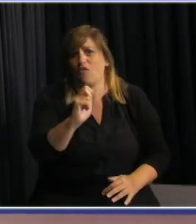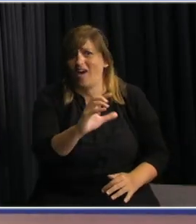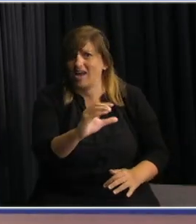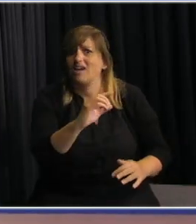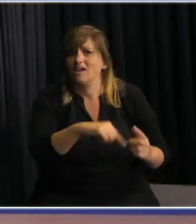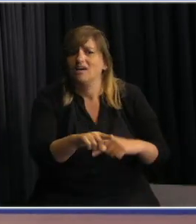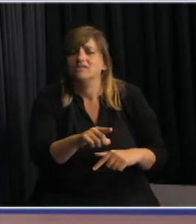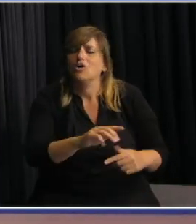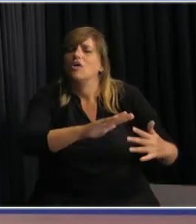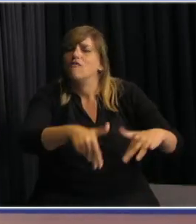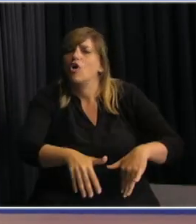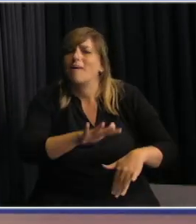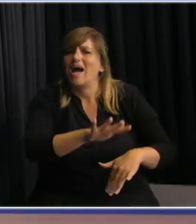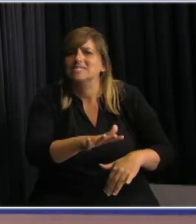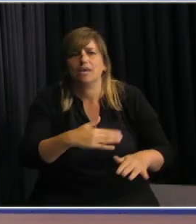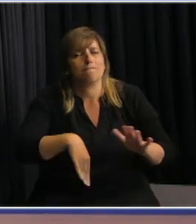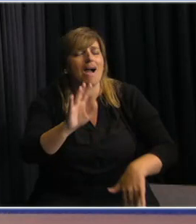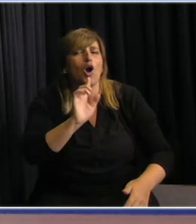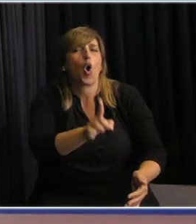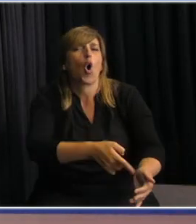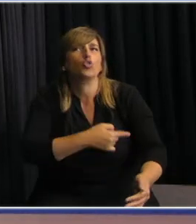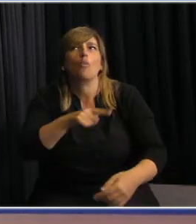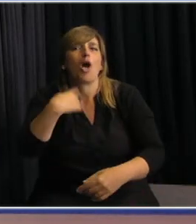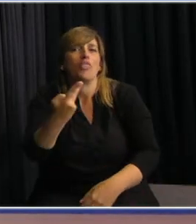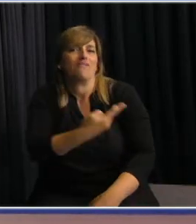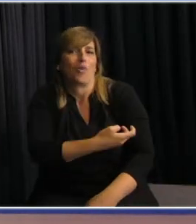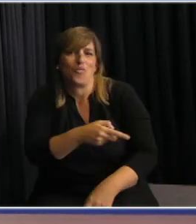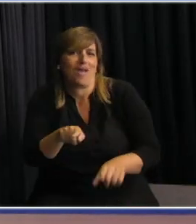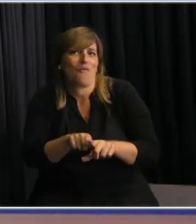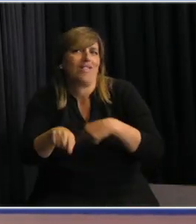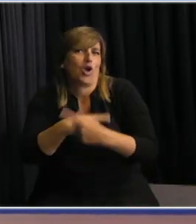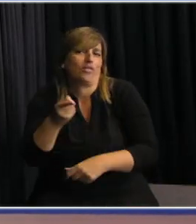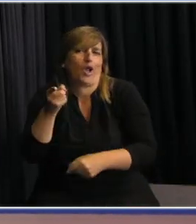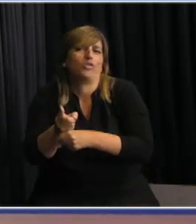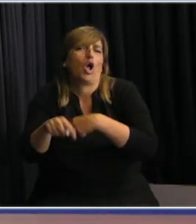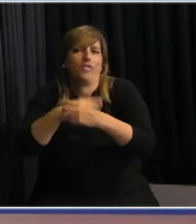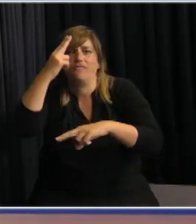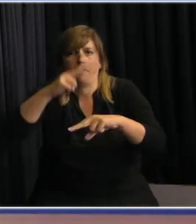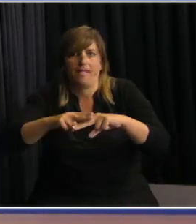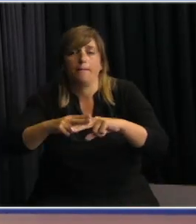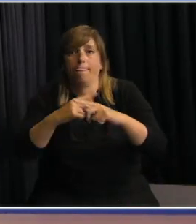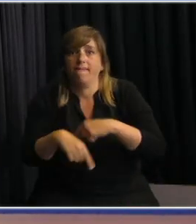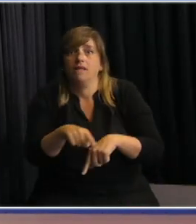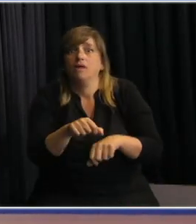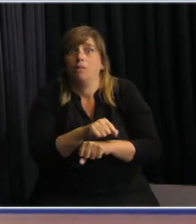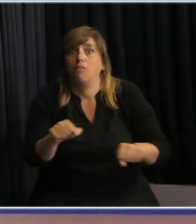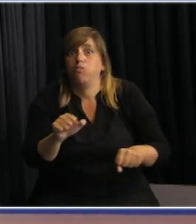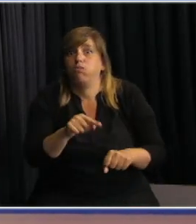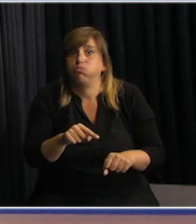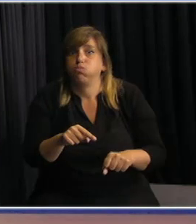la manera o la forma que estamos más acostumbrados a otras vacunas. y seguramente sea la que tenga